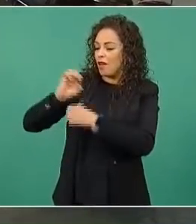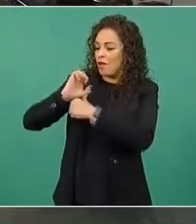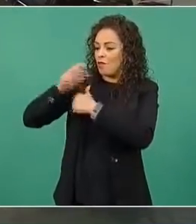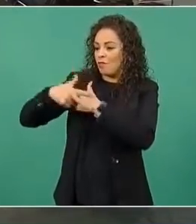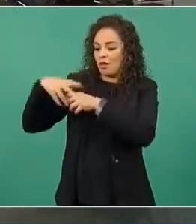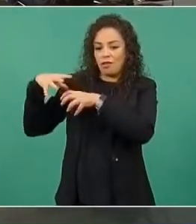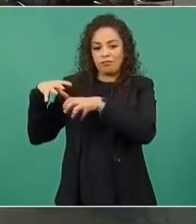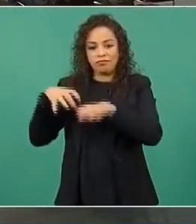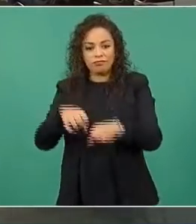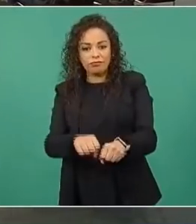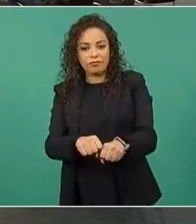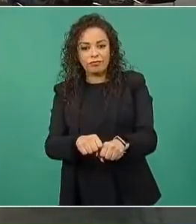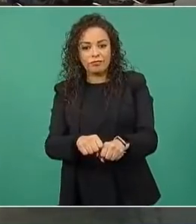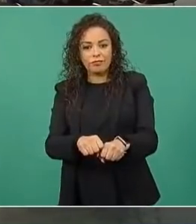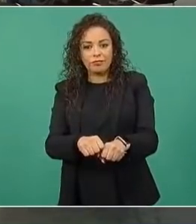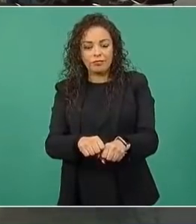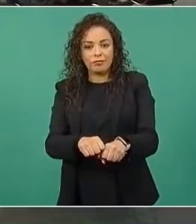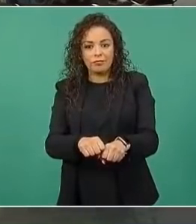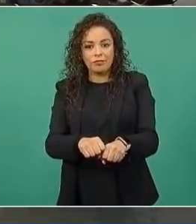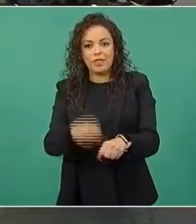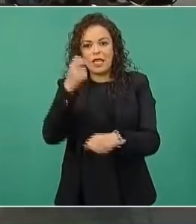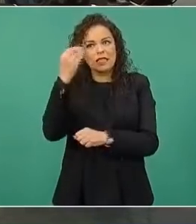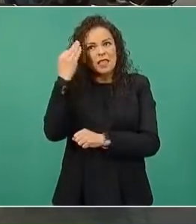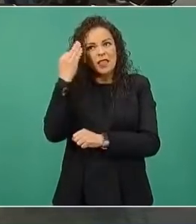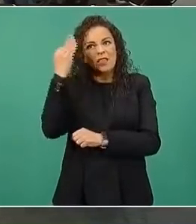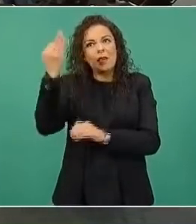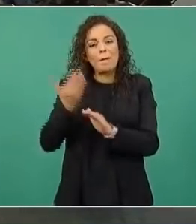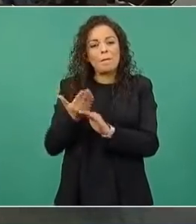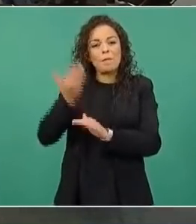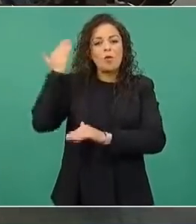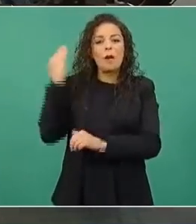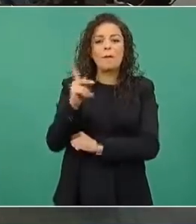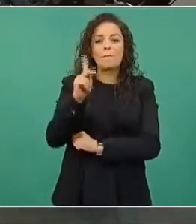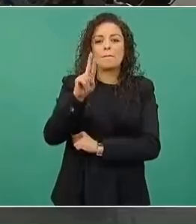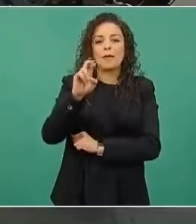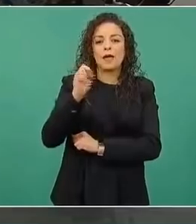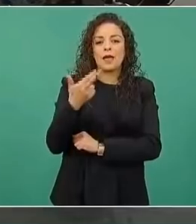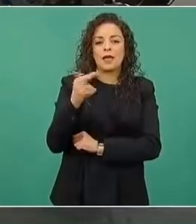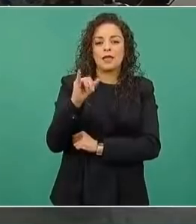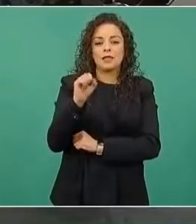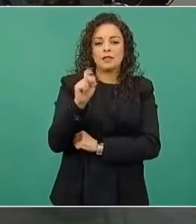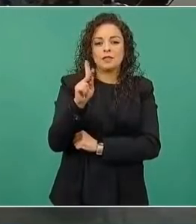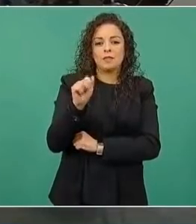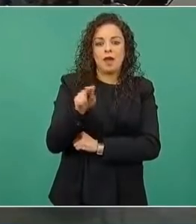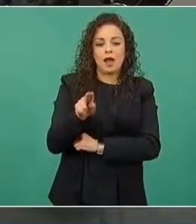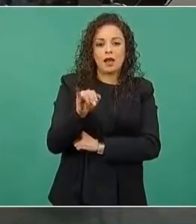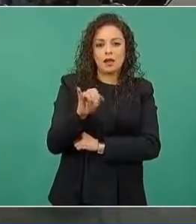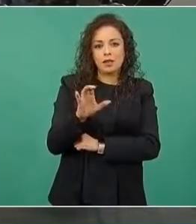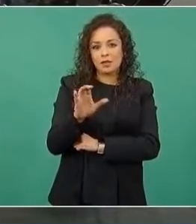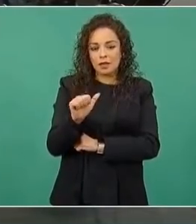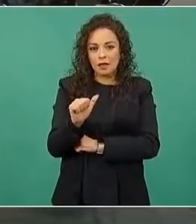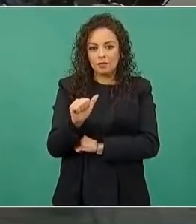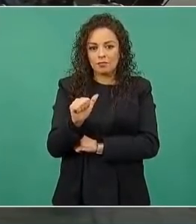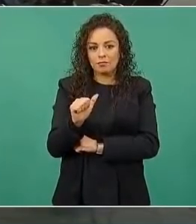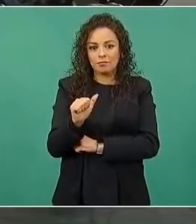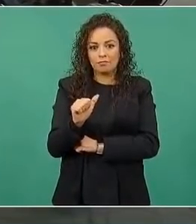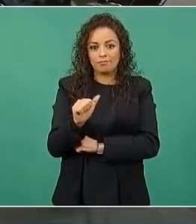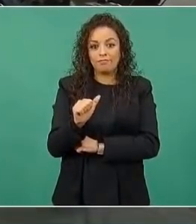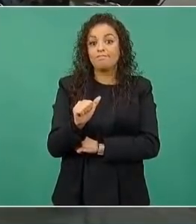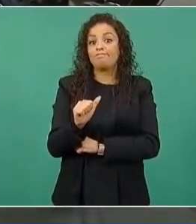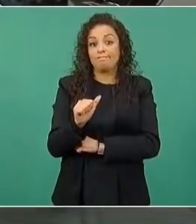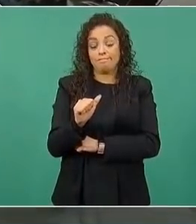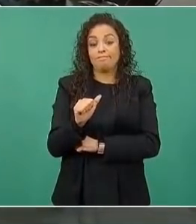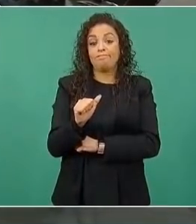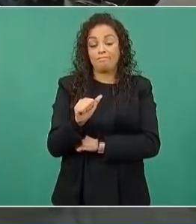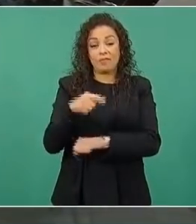o de la población que había en la época prehispánica, porque se diezmó por completo la población con